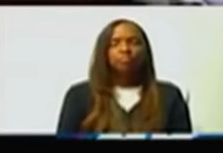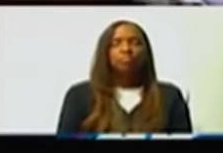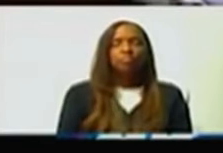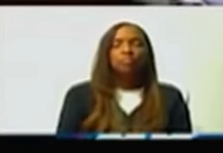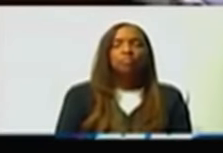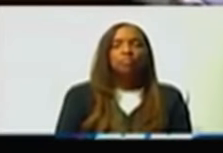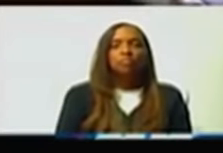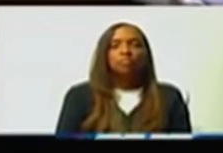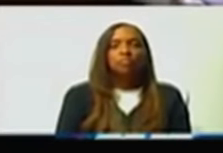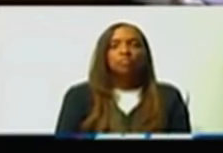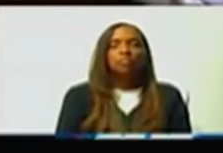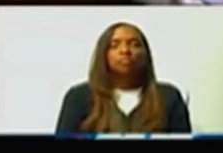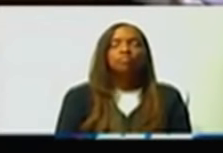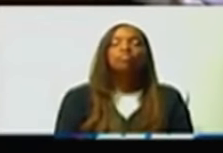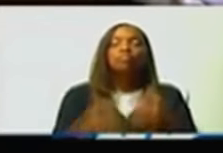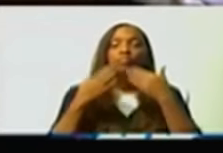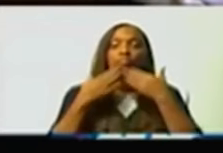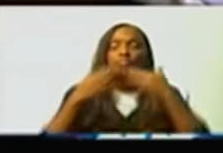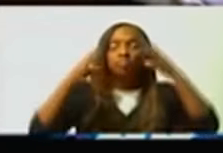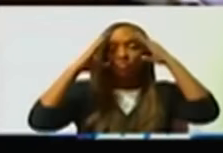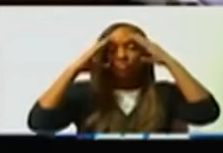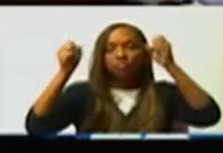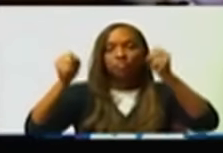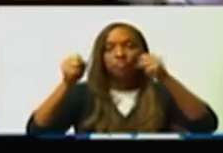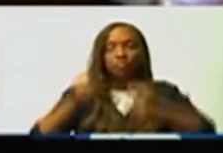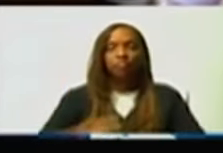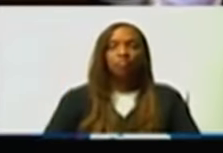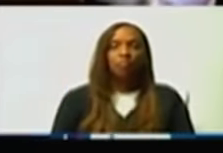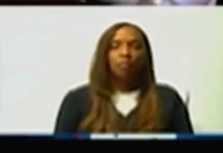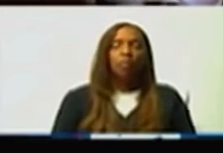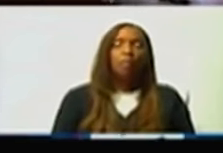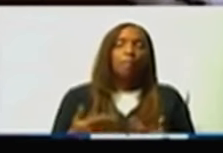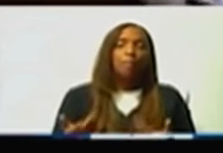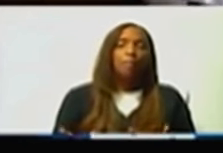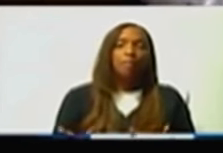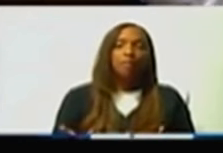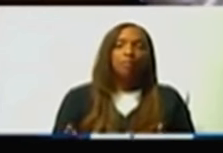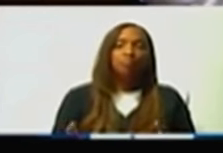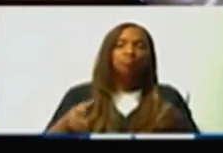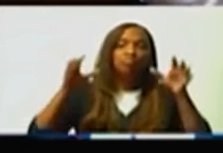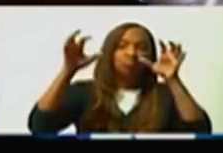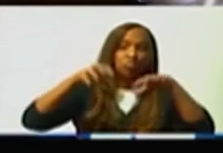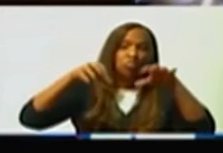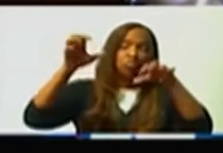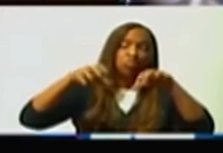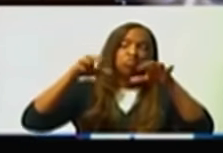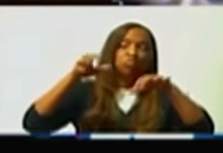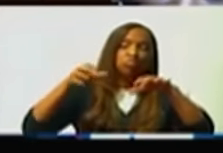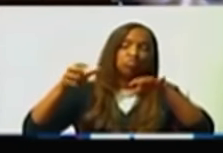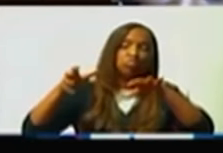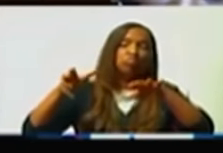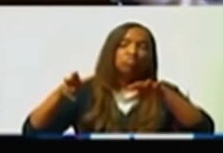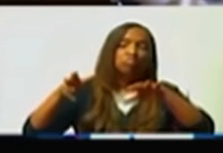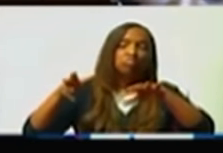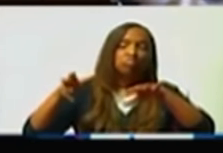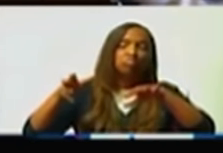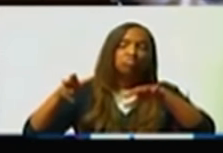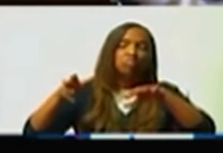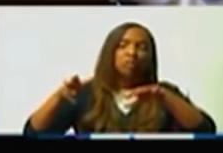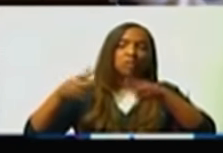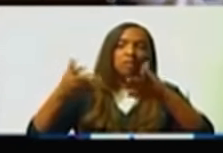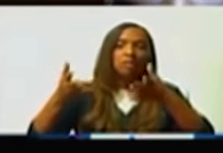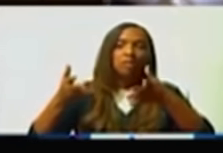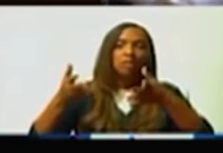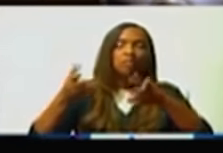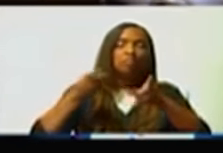El fenómeno atmosférico pasado causó grande daño a la provincia de San Juan, sobre